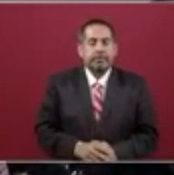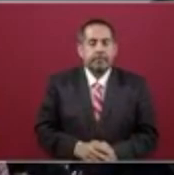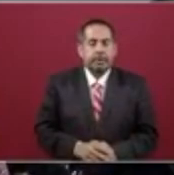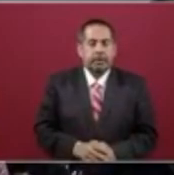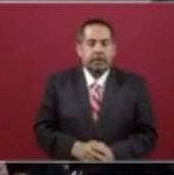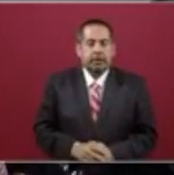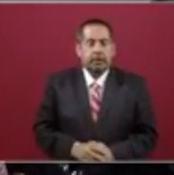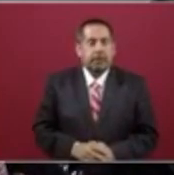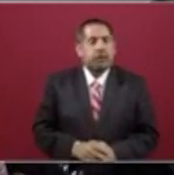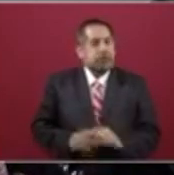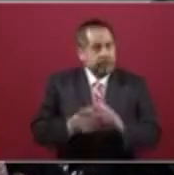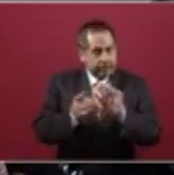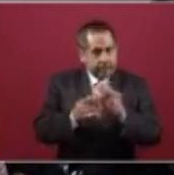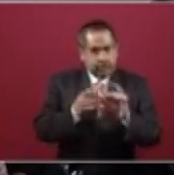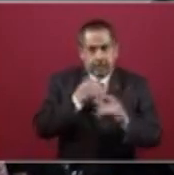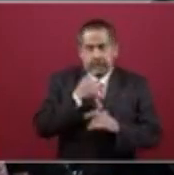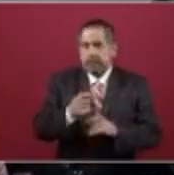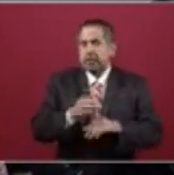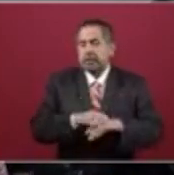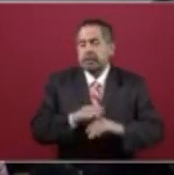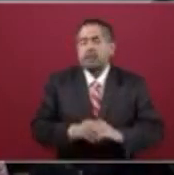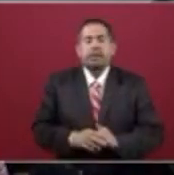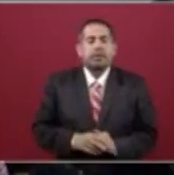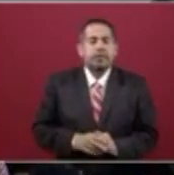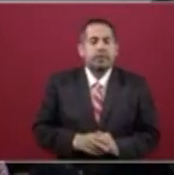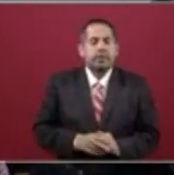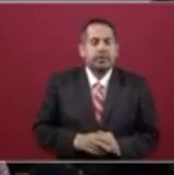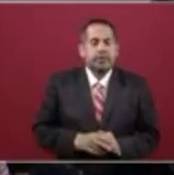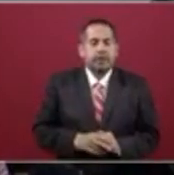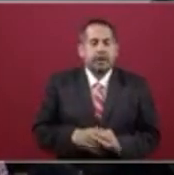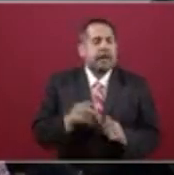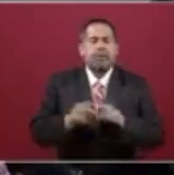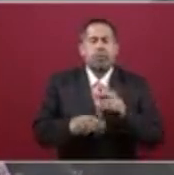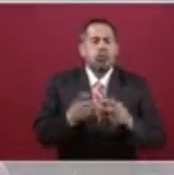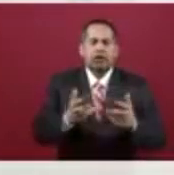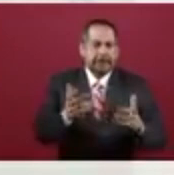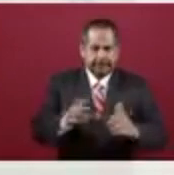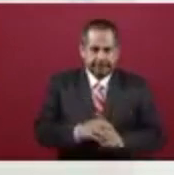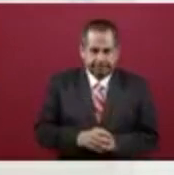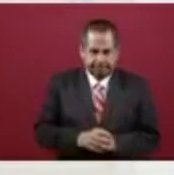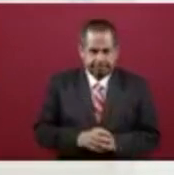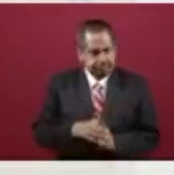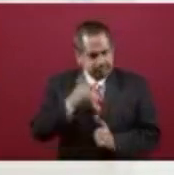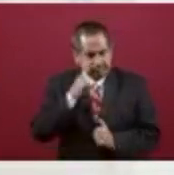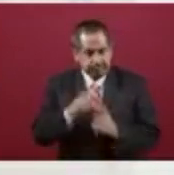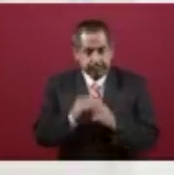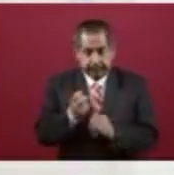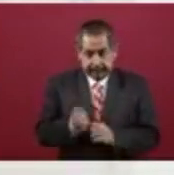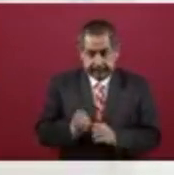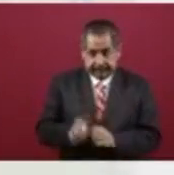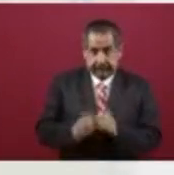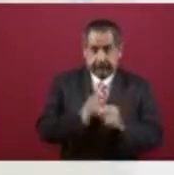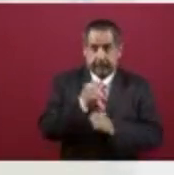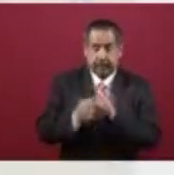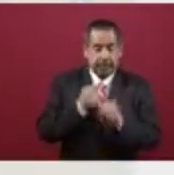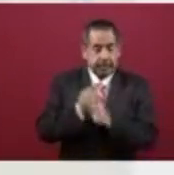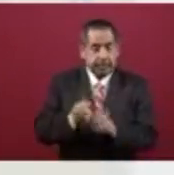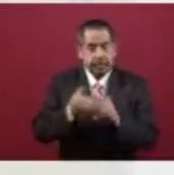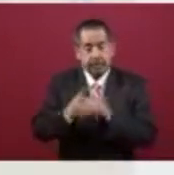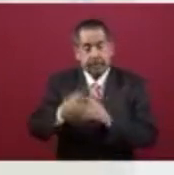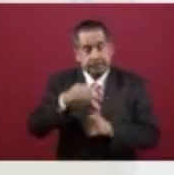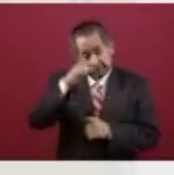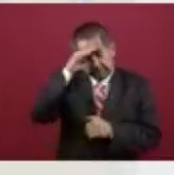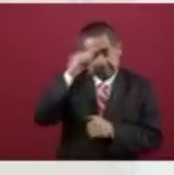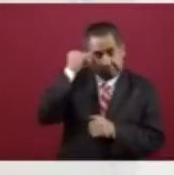ya hablaríamos ahora de lo que vamos a hacer. Este año se